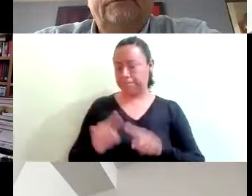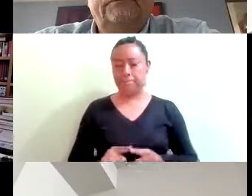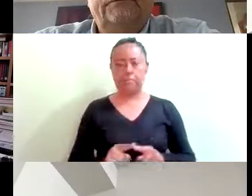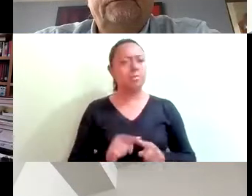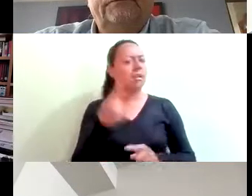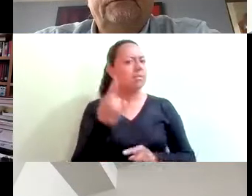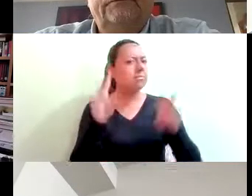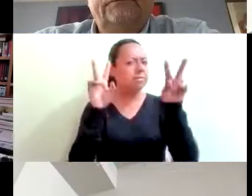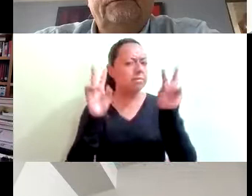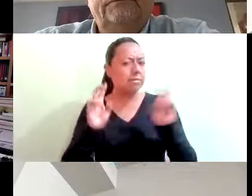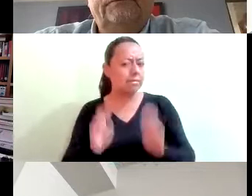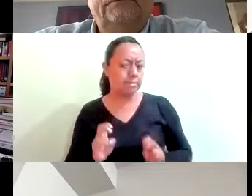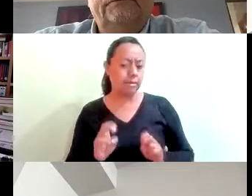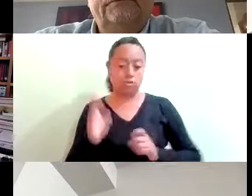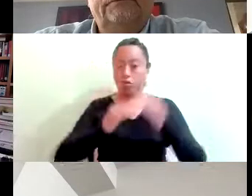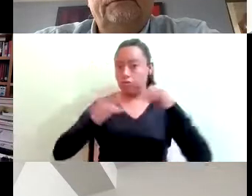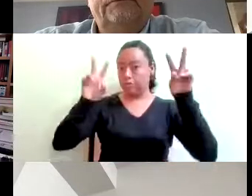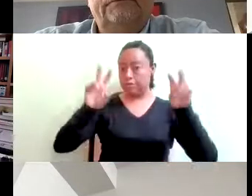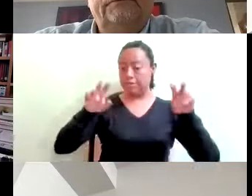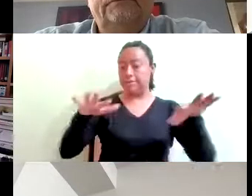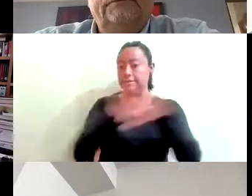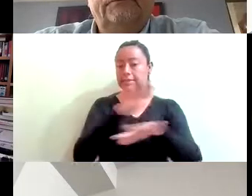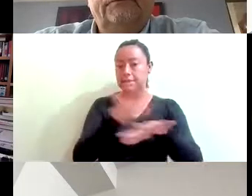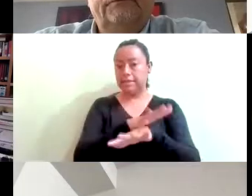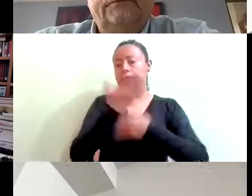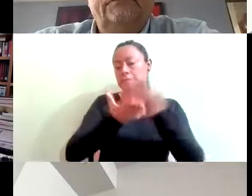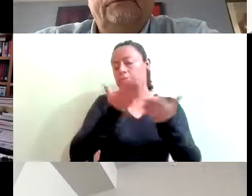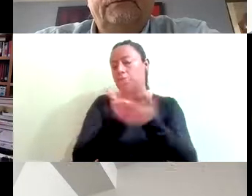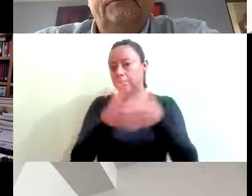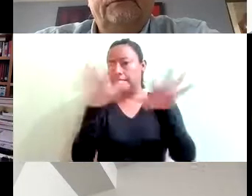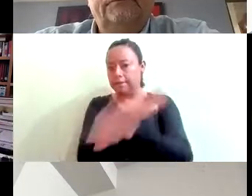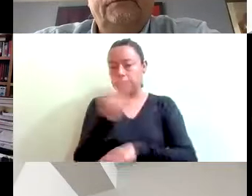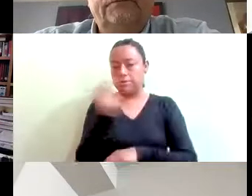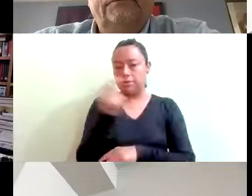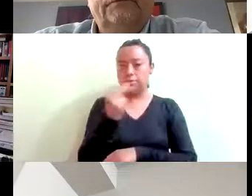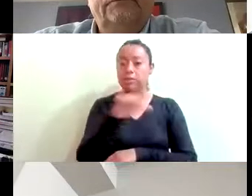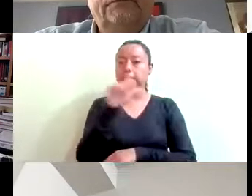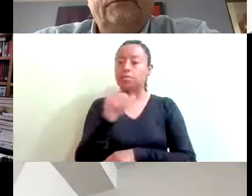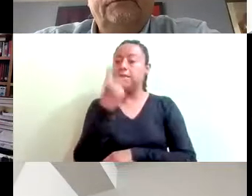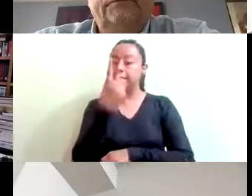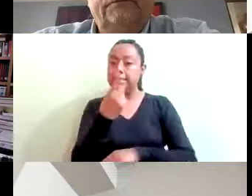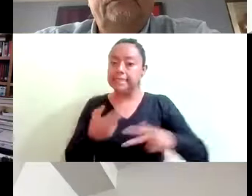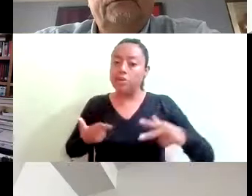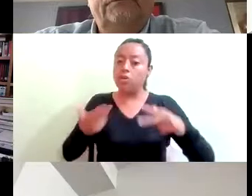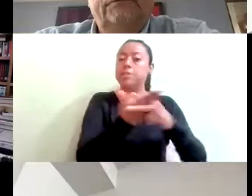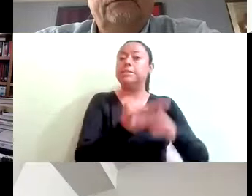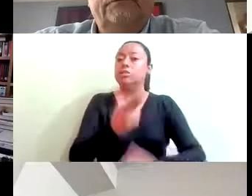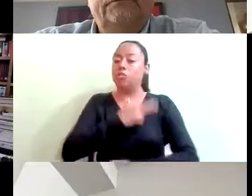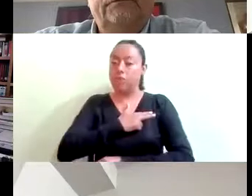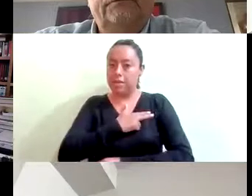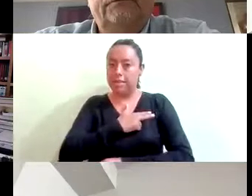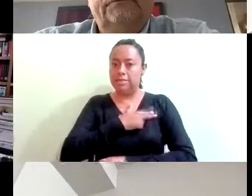materias que está cambiando y que está proponiendo los cambios correspondientes. Luego dice homicidio y lesiones,